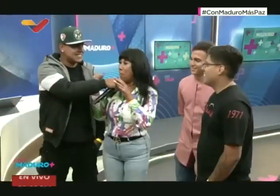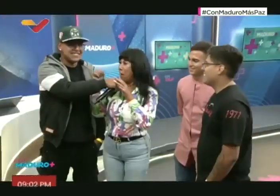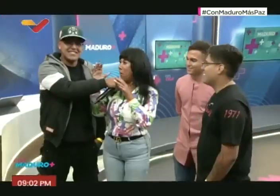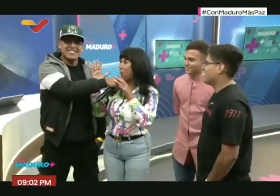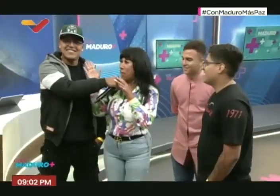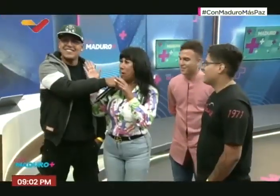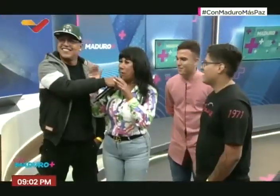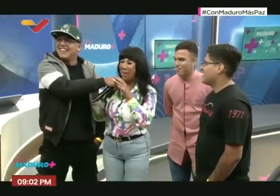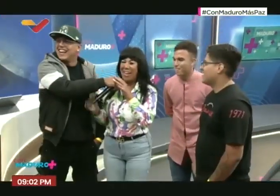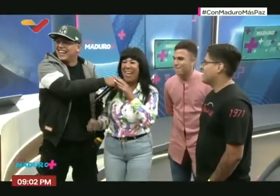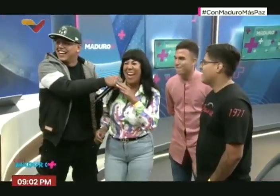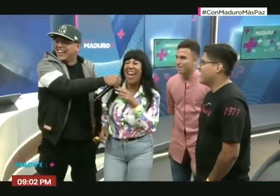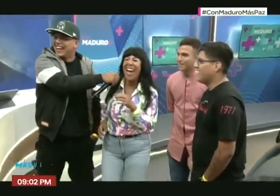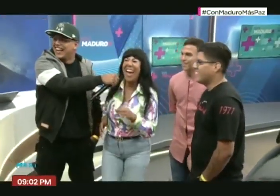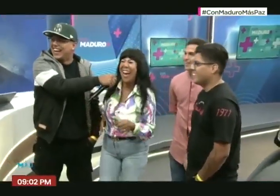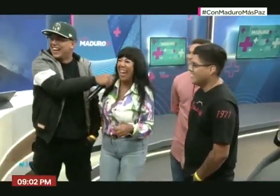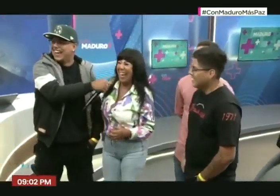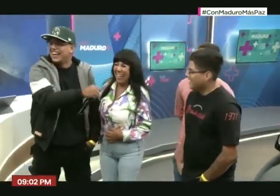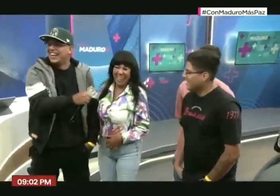ha llevado palo del bueno.